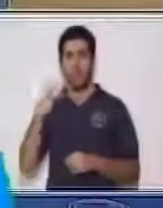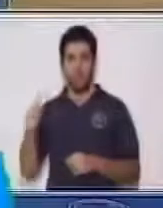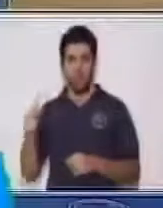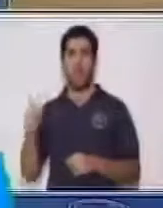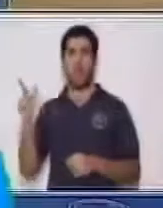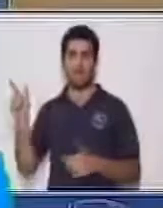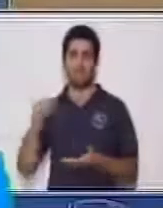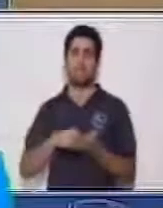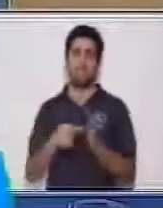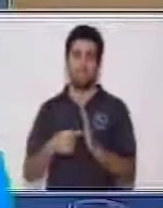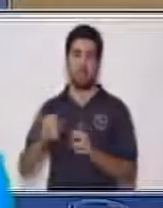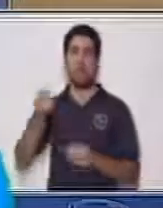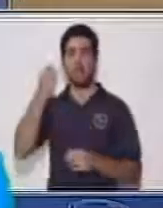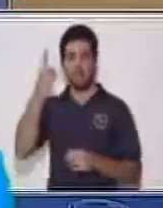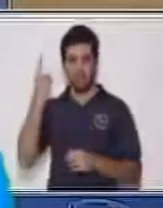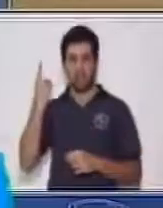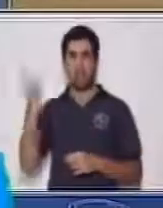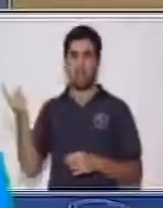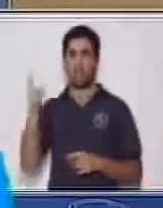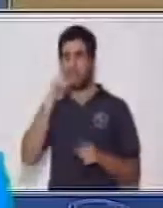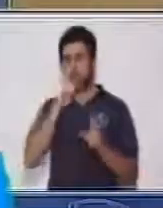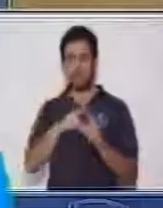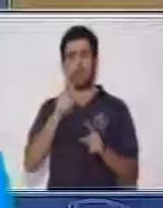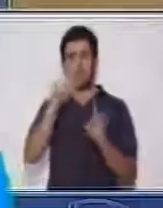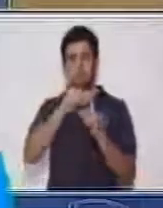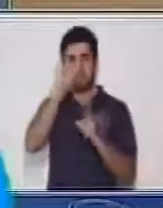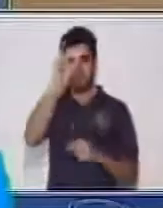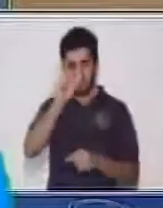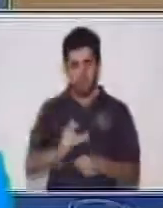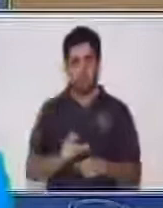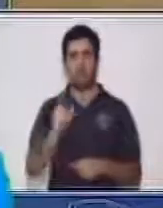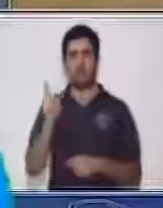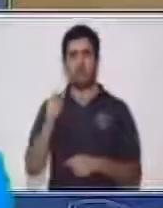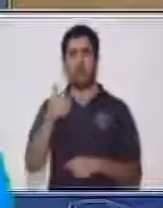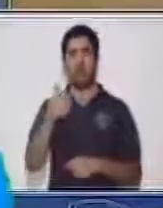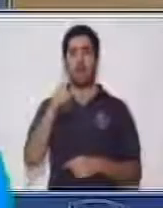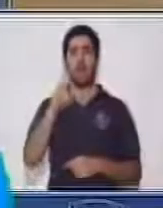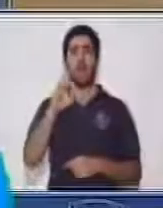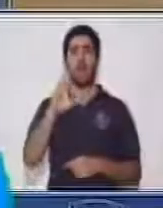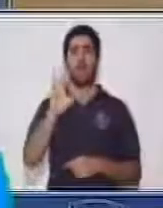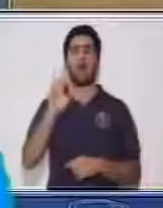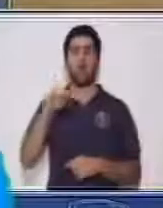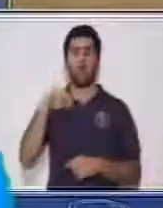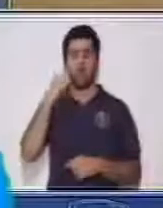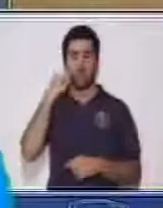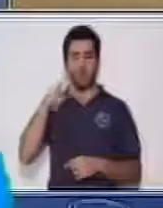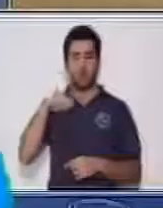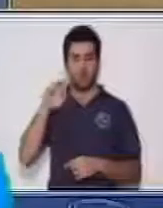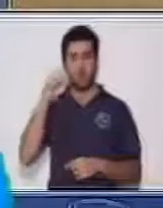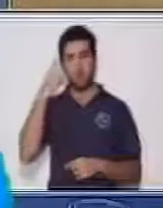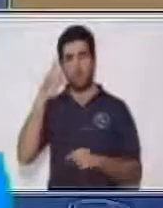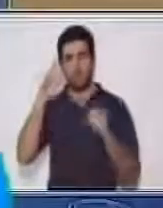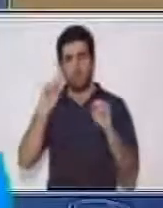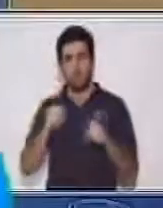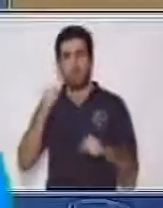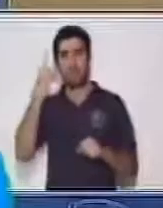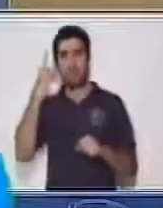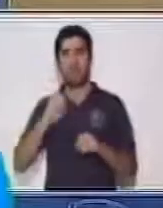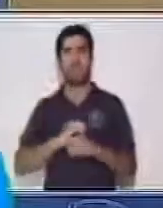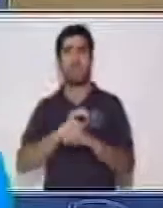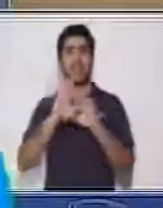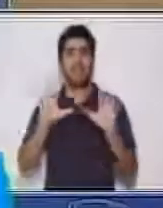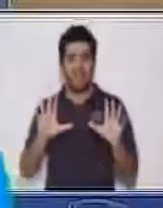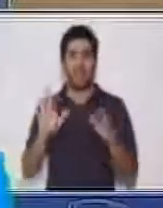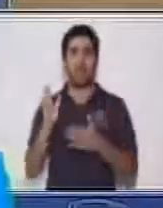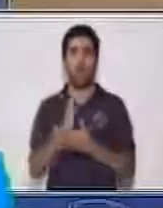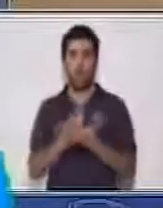está dando a entender acá. Y los acrónimos, por ejemplo, son las siglas que utilizan los científicos para darte a entender algo. Vamos a ver,